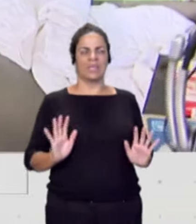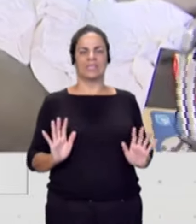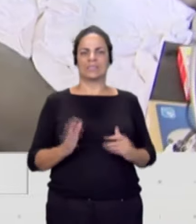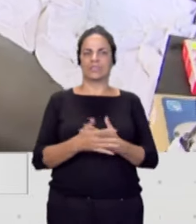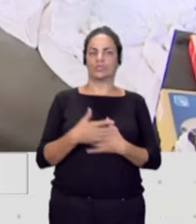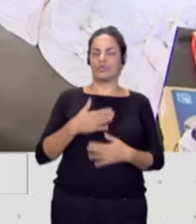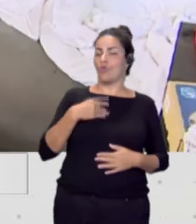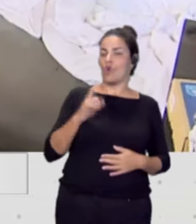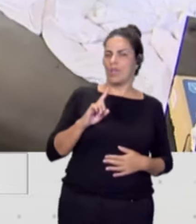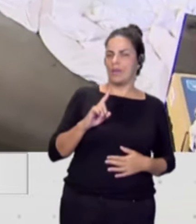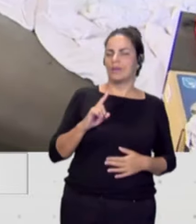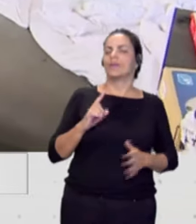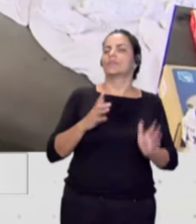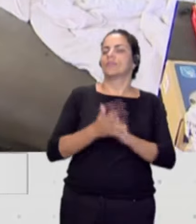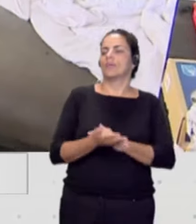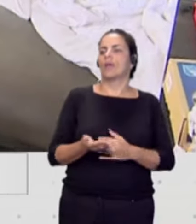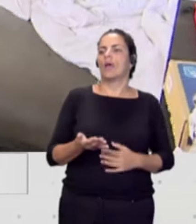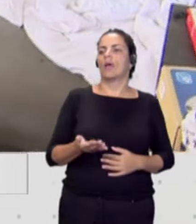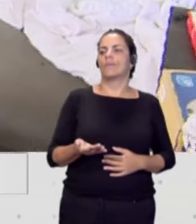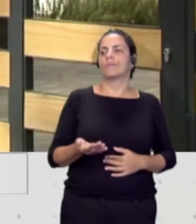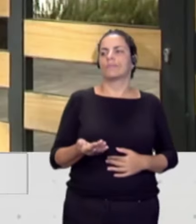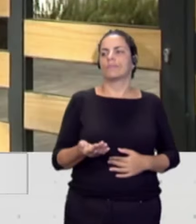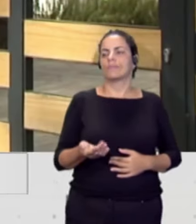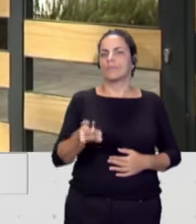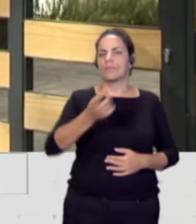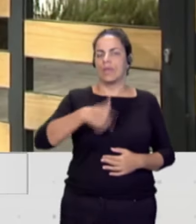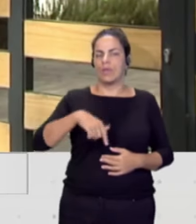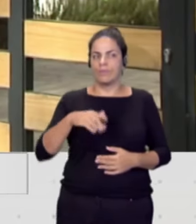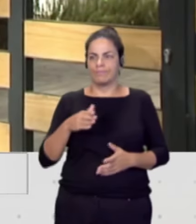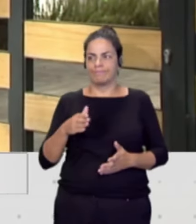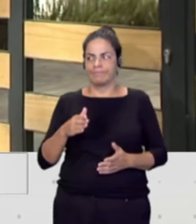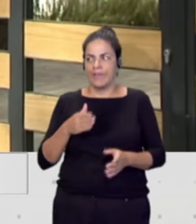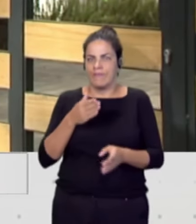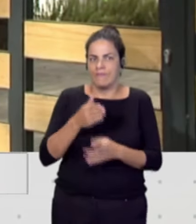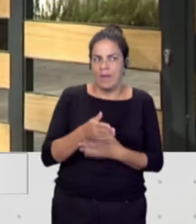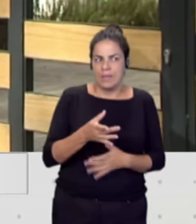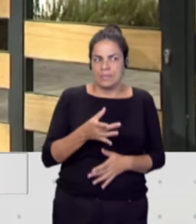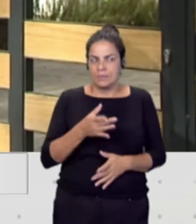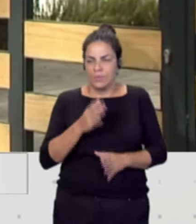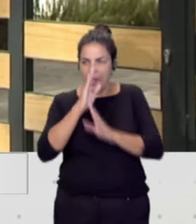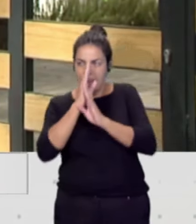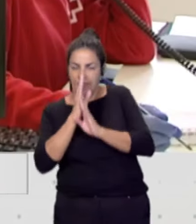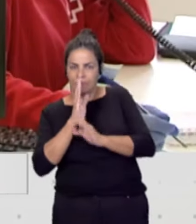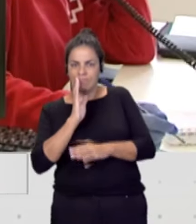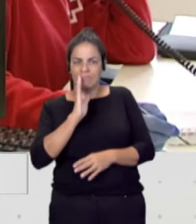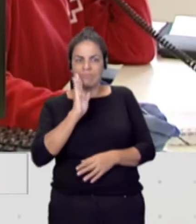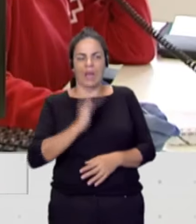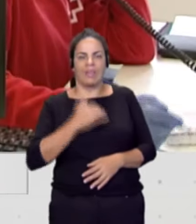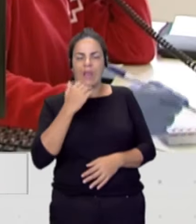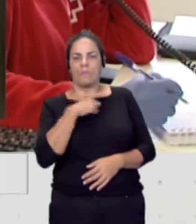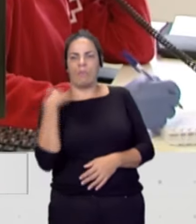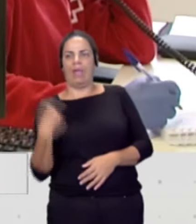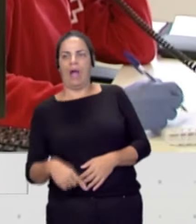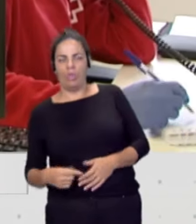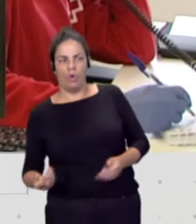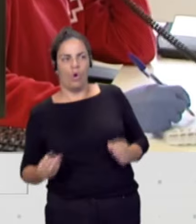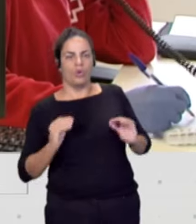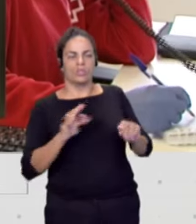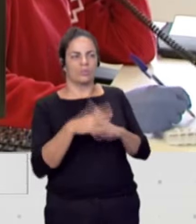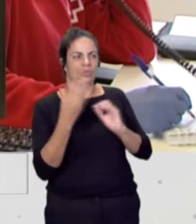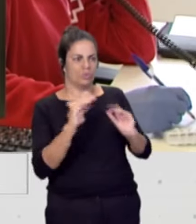tienen que seguir yendo a comer como si estuvieran cometiendo un pecado, de vergüenza, estuvieran avergonzándose de su situación. Y